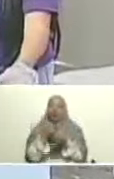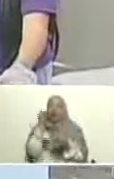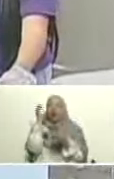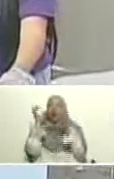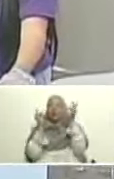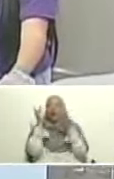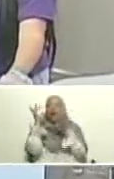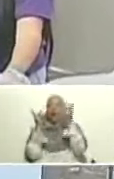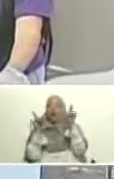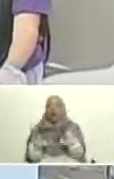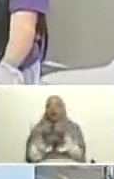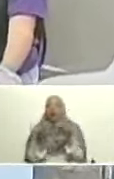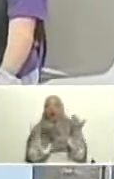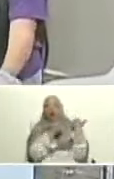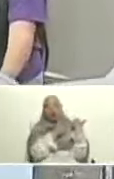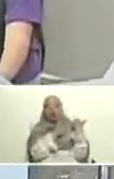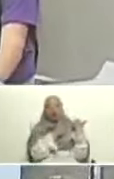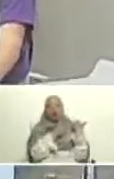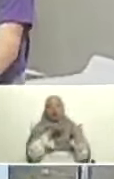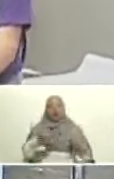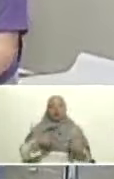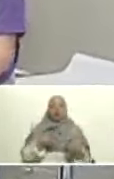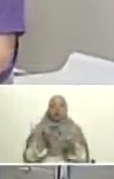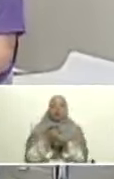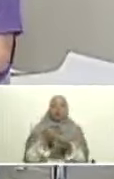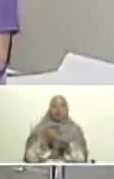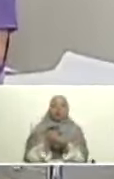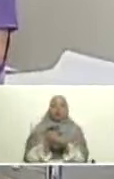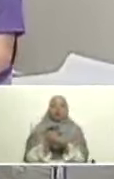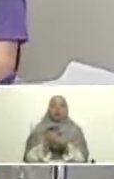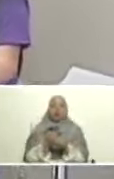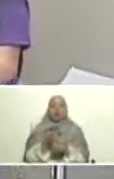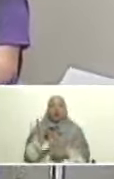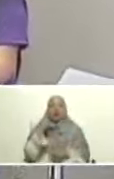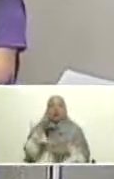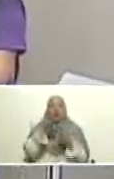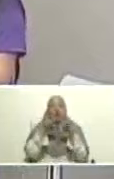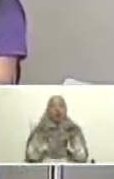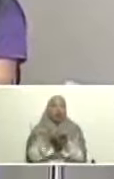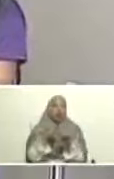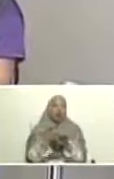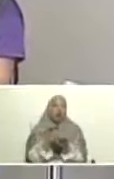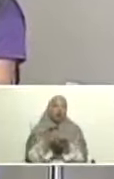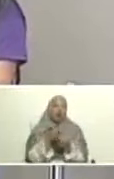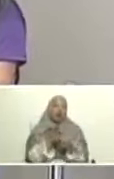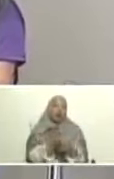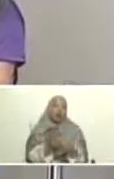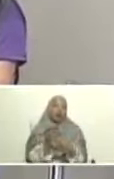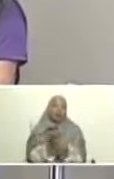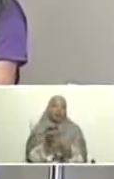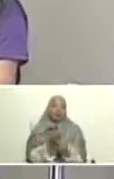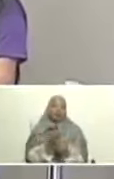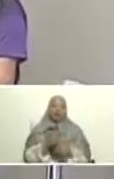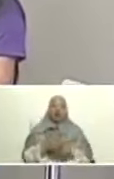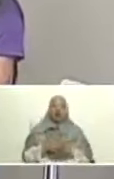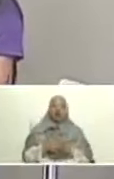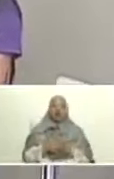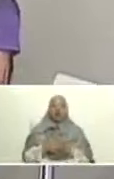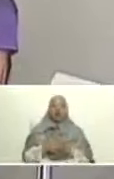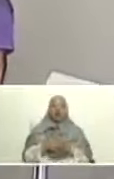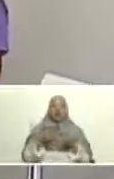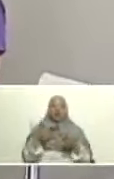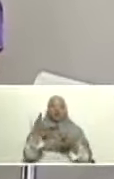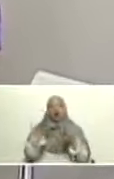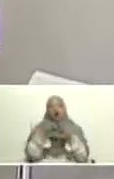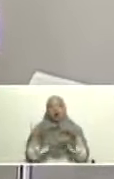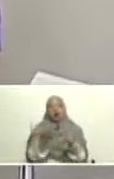cosa aquí. Ahora la responsabilidad nuestra es que todos los recursos que podamos conseguir, financieros, todos los